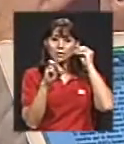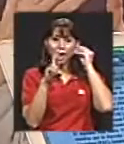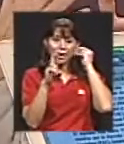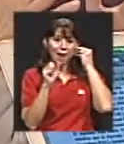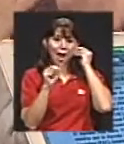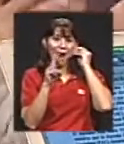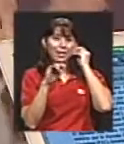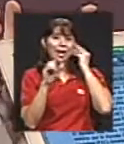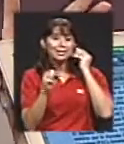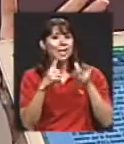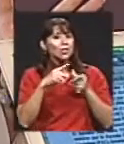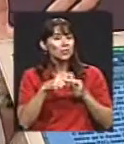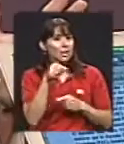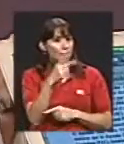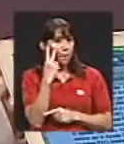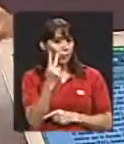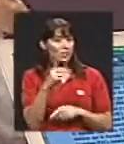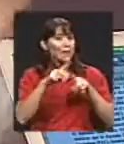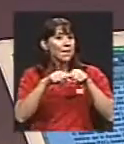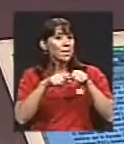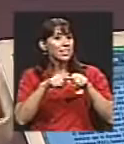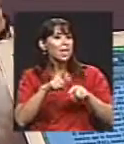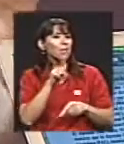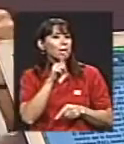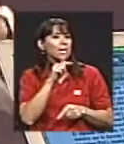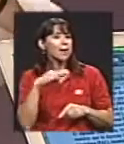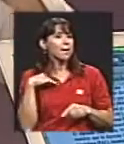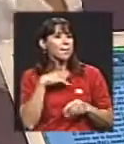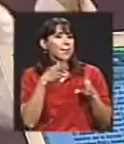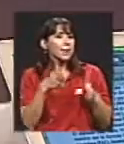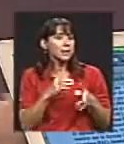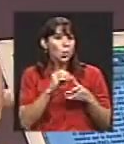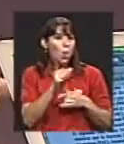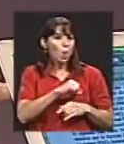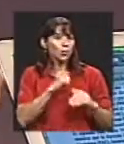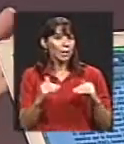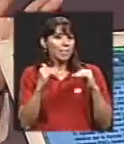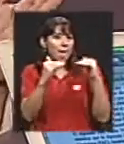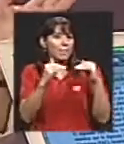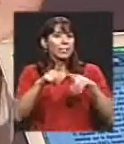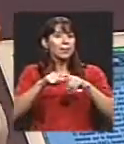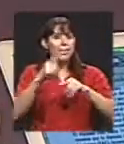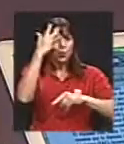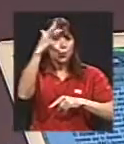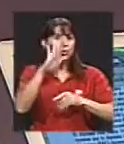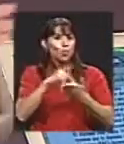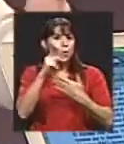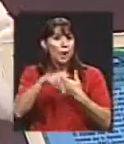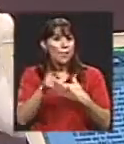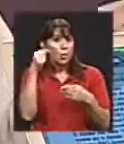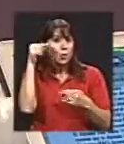dependiendo de el jerarca y dependiendo de la astucia que él tenía o de su programa de gobierno ahí se iban a ir desarrollando